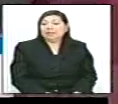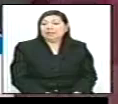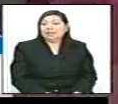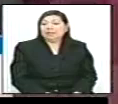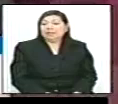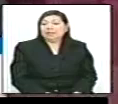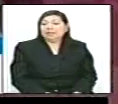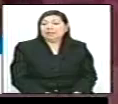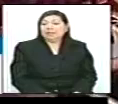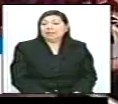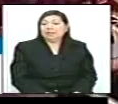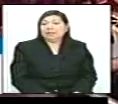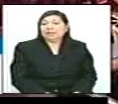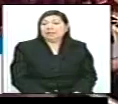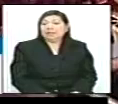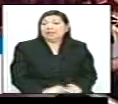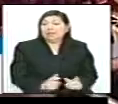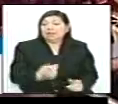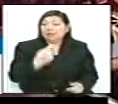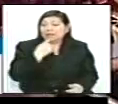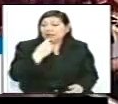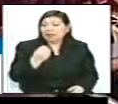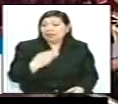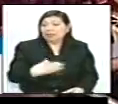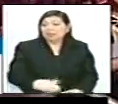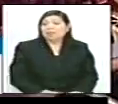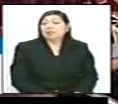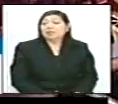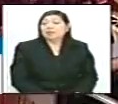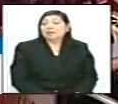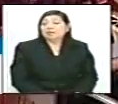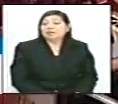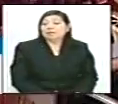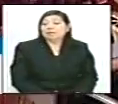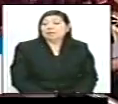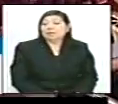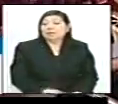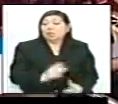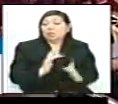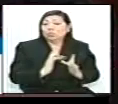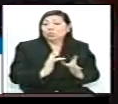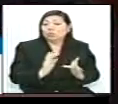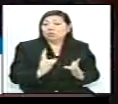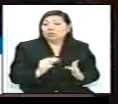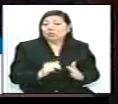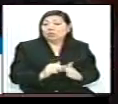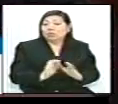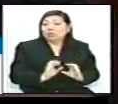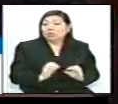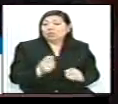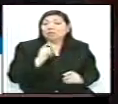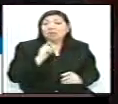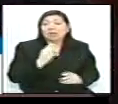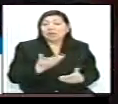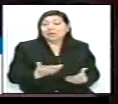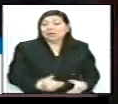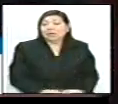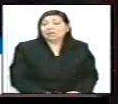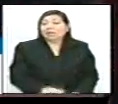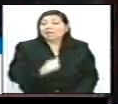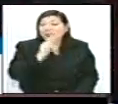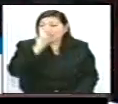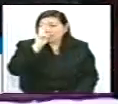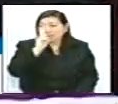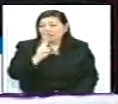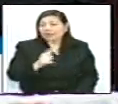Quiero dejar constancia que acá el señor me acaba de decir, muy despacito y suavemente, que no me va a dejar hacer lo que me da la gana. Y esta es una falta de